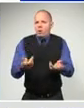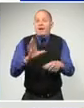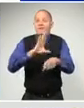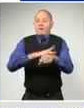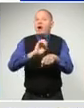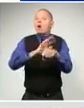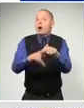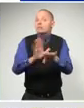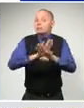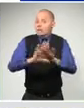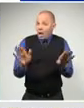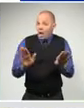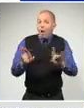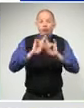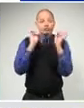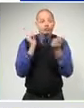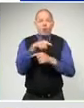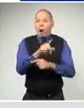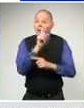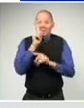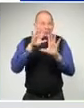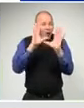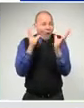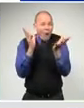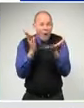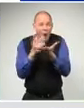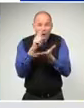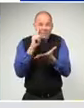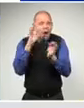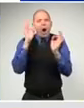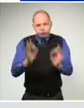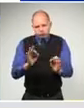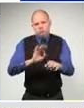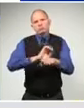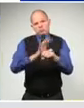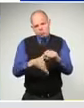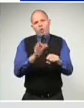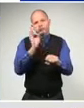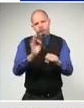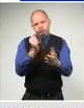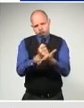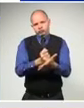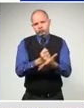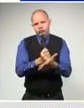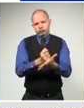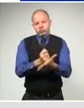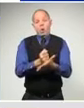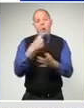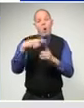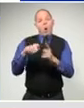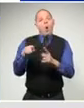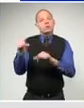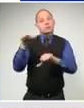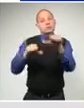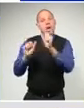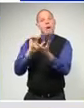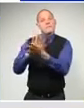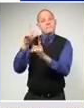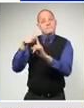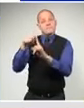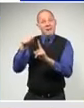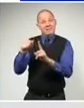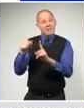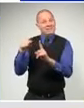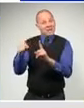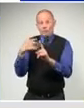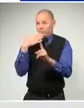que se han mandado además como referencia, además del laboratorio de la provincia de Matanzas, que es de mucha confiabilidad su